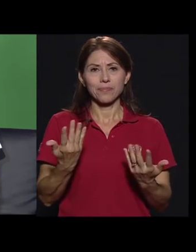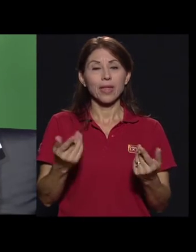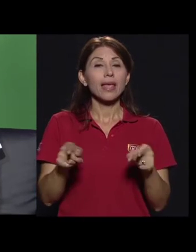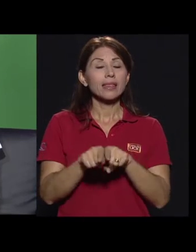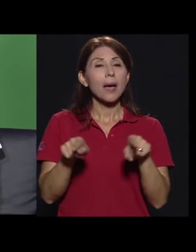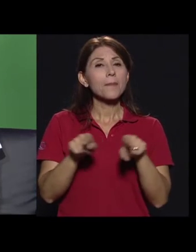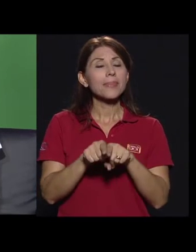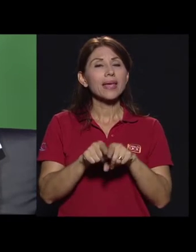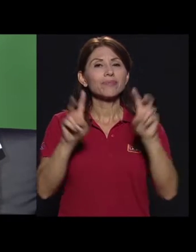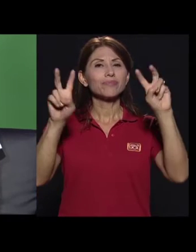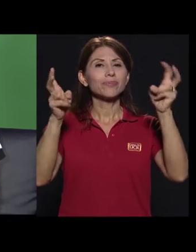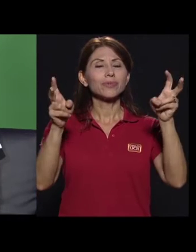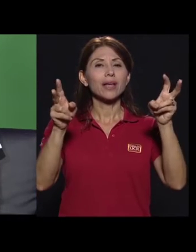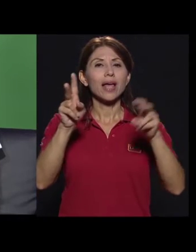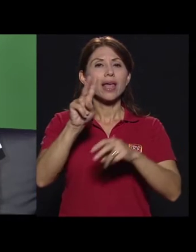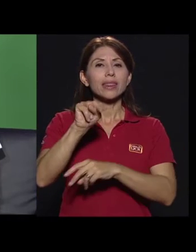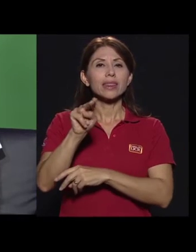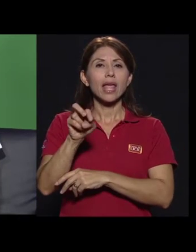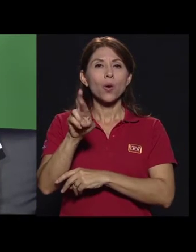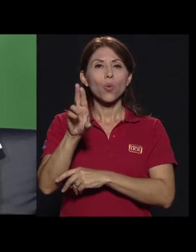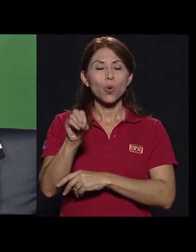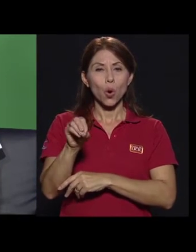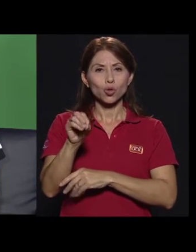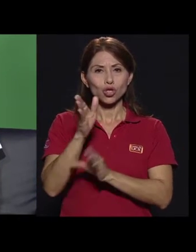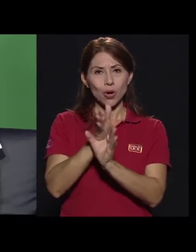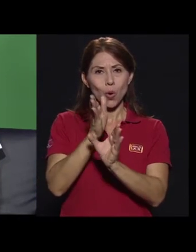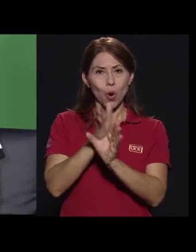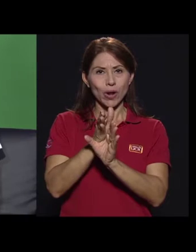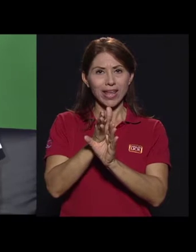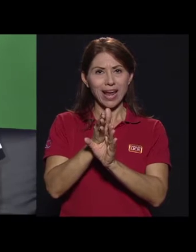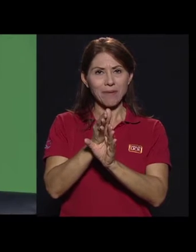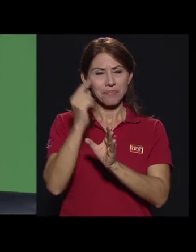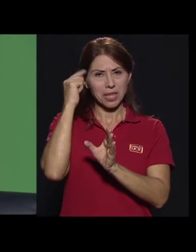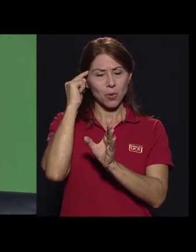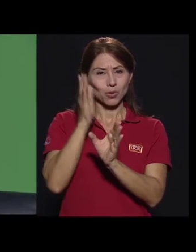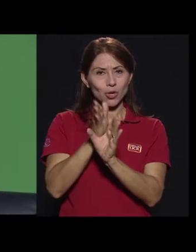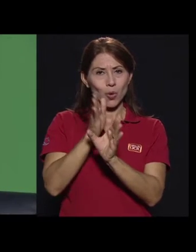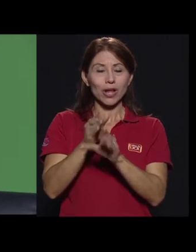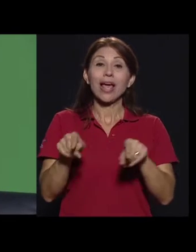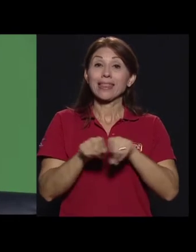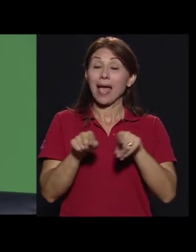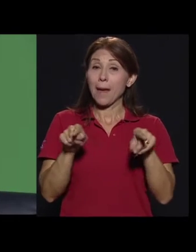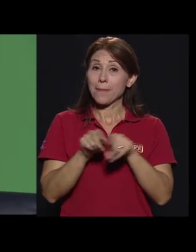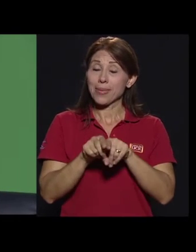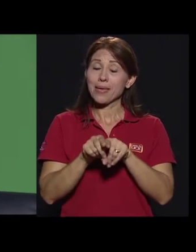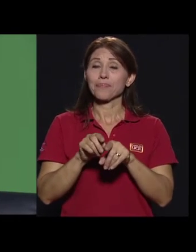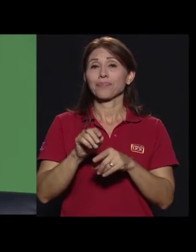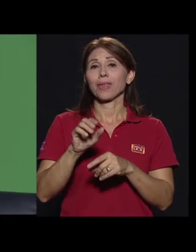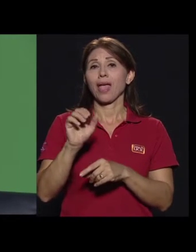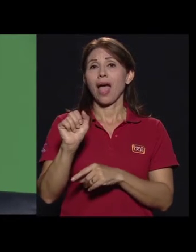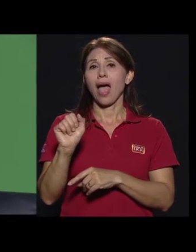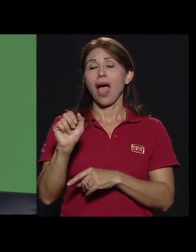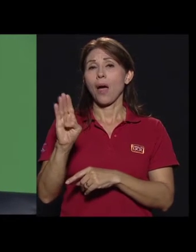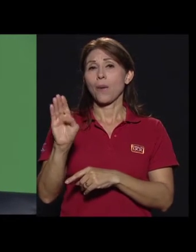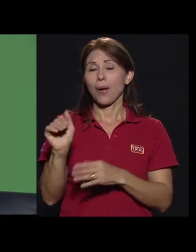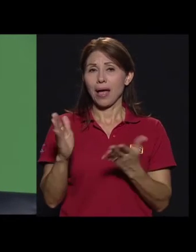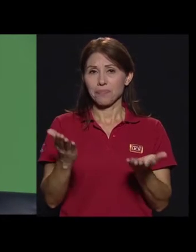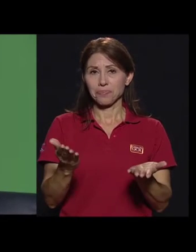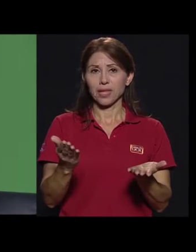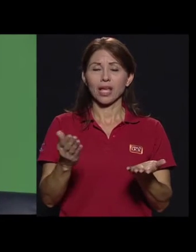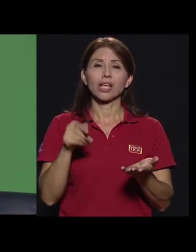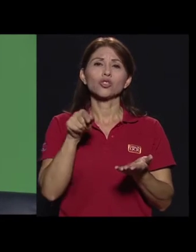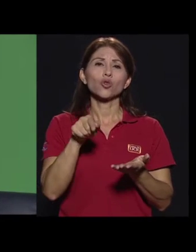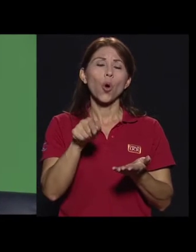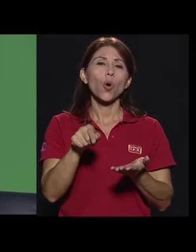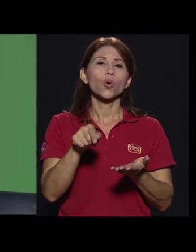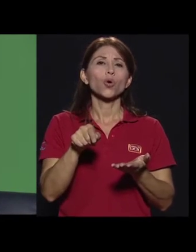neuropsicológica del curso, tenemos la parte de AVA, que son nueve lecciones, parte de